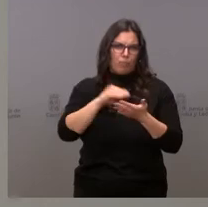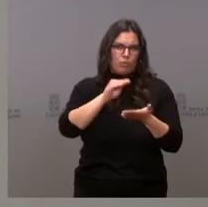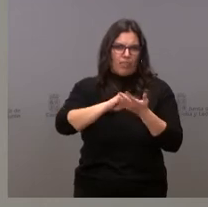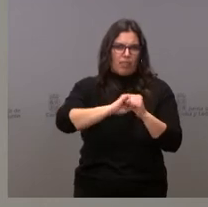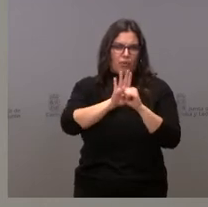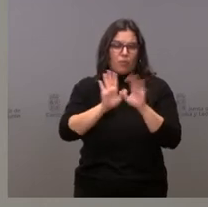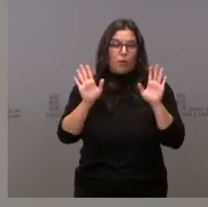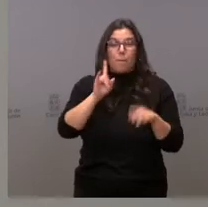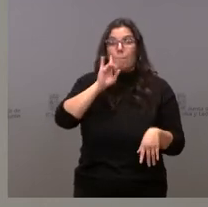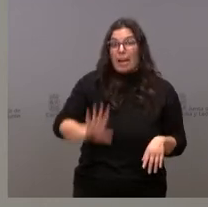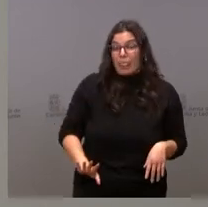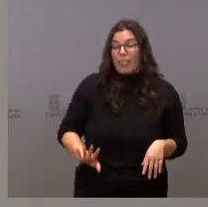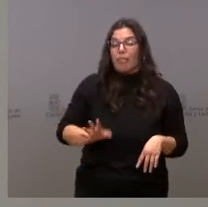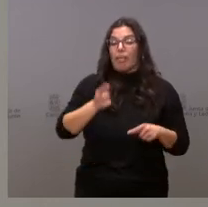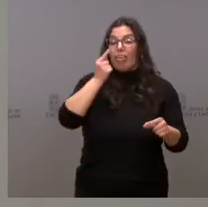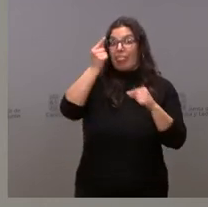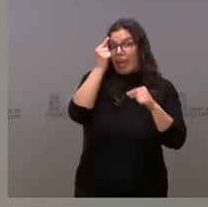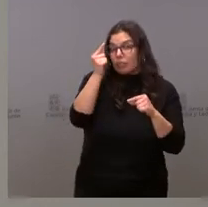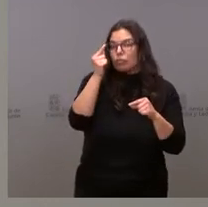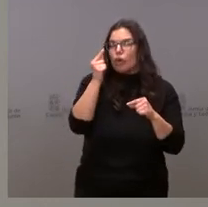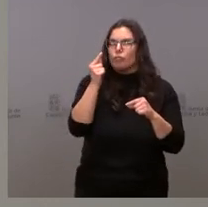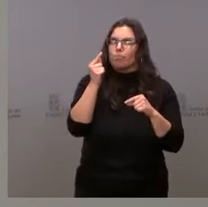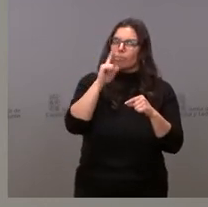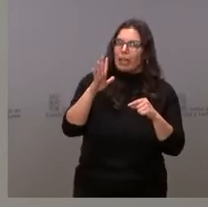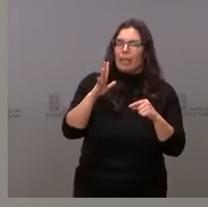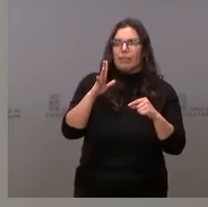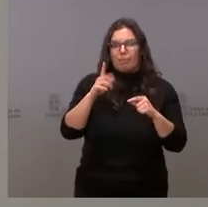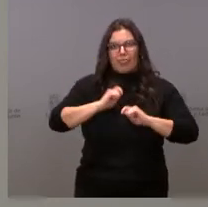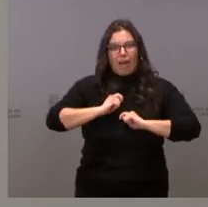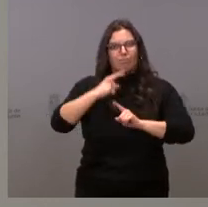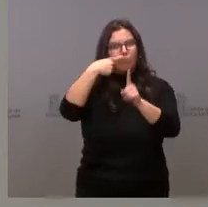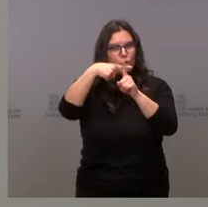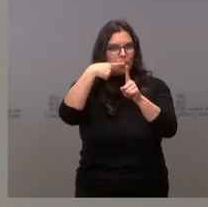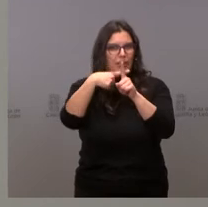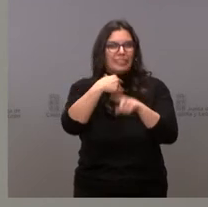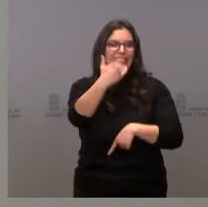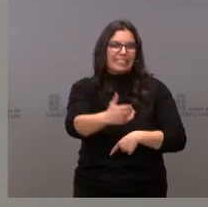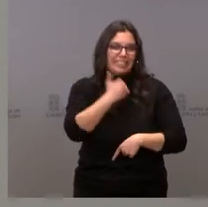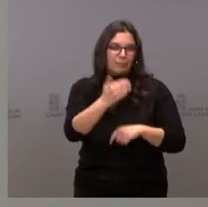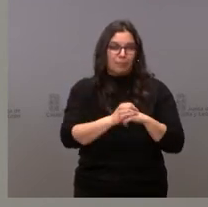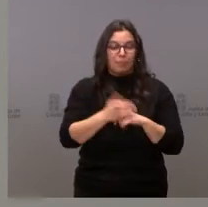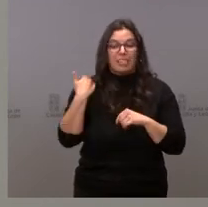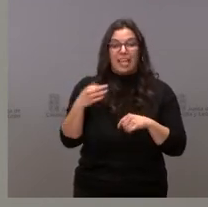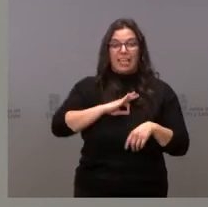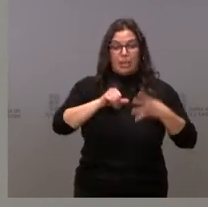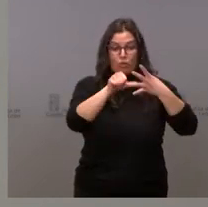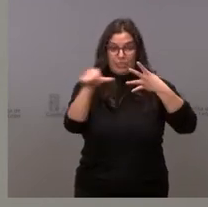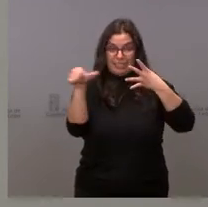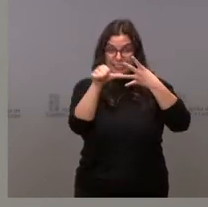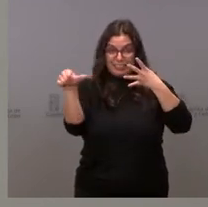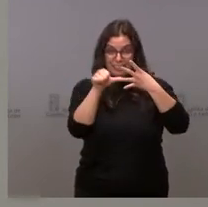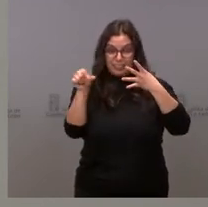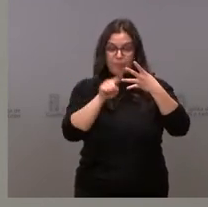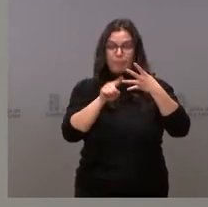kobe 19 los datos que empiezan a presentar un escenario esperanzador en esta tercera semana de enero hemos observado que el número